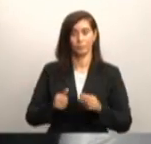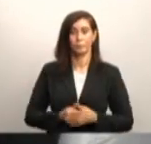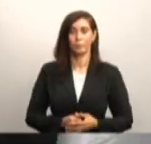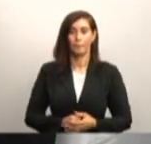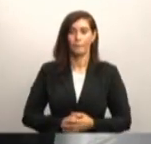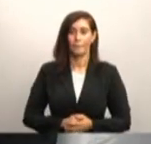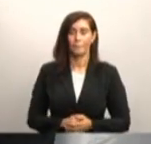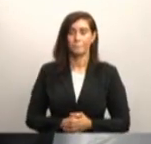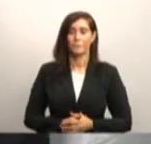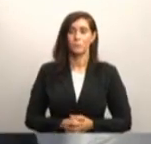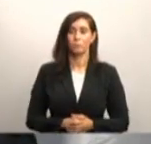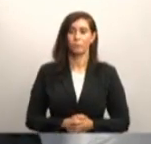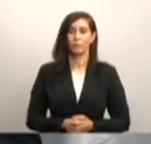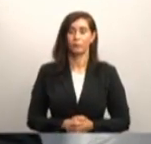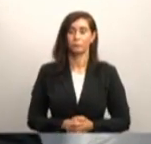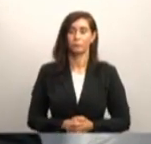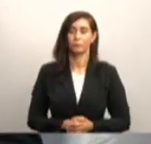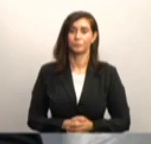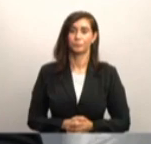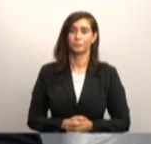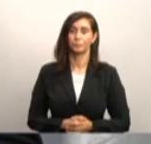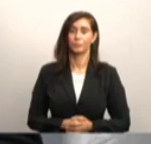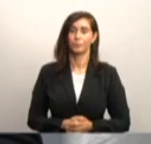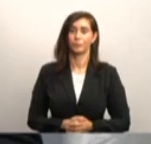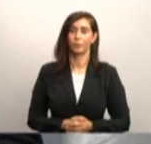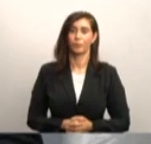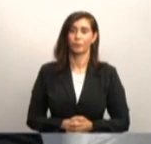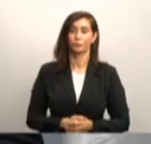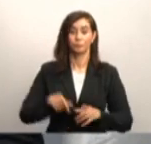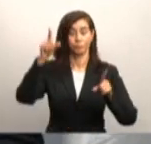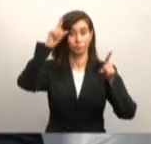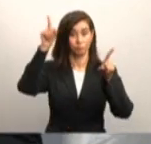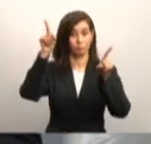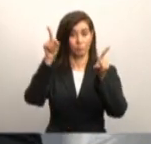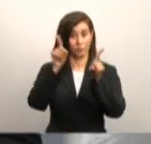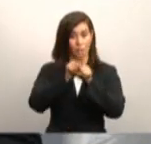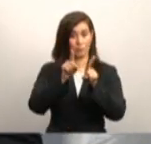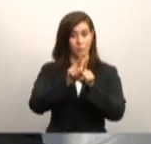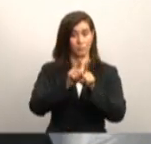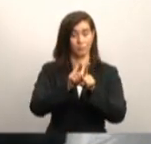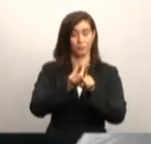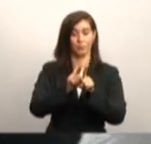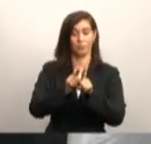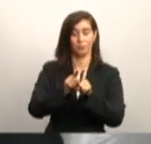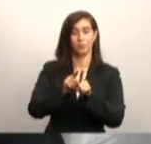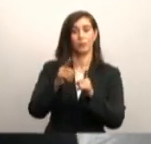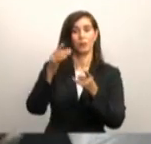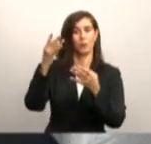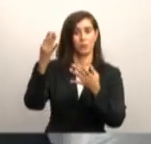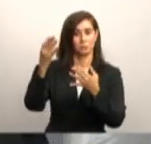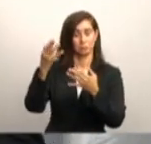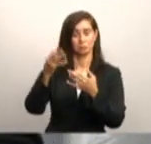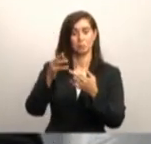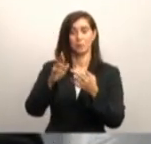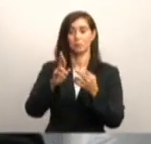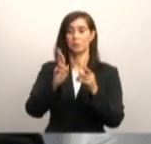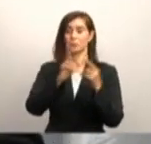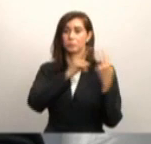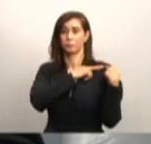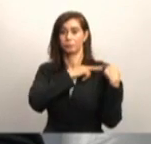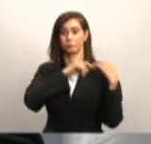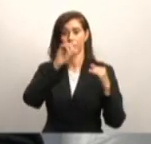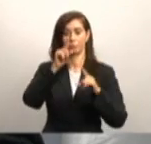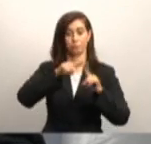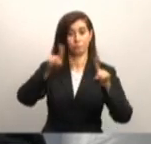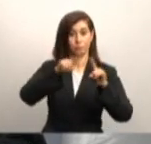esos puntos es en el que habíamos quedado y se encargaron responsabilidades a diferentes instituciones